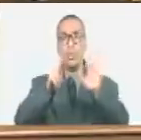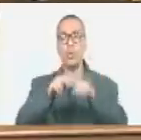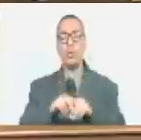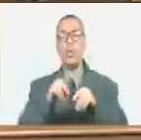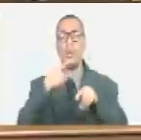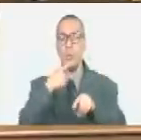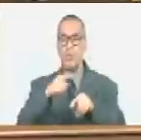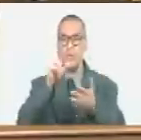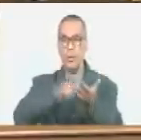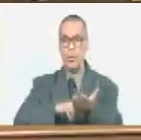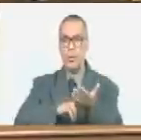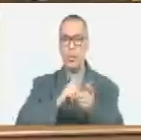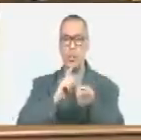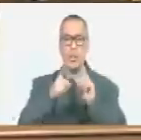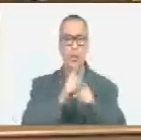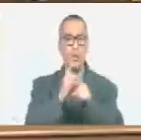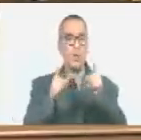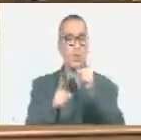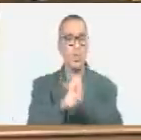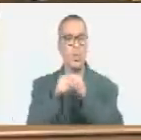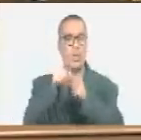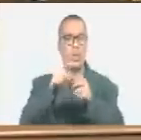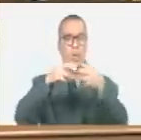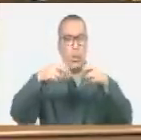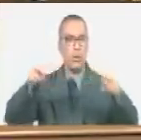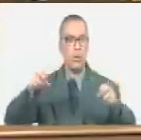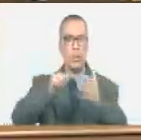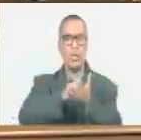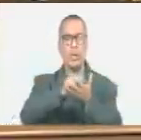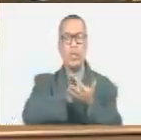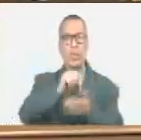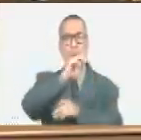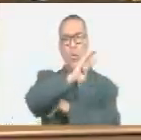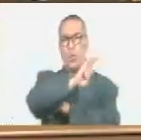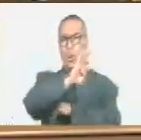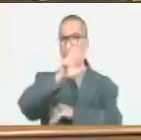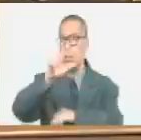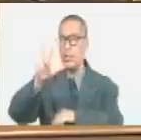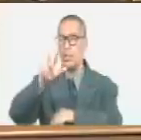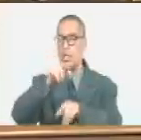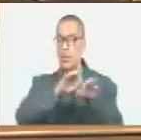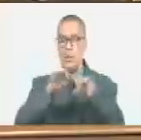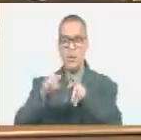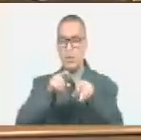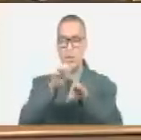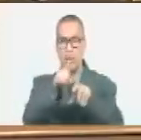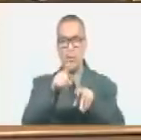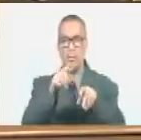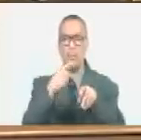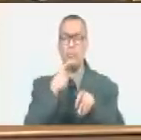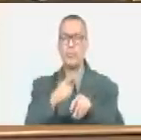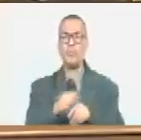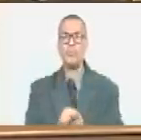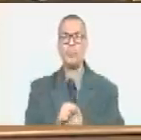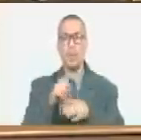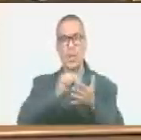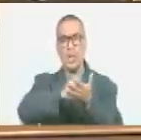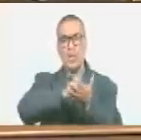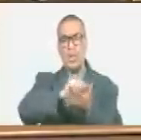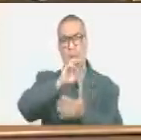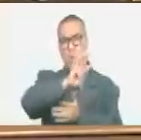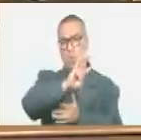Se propone aprobar con modificaciones el contenido del artículo 43, quedando redactado de la siguiente manera.